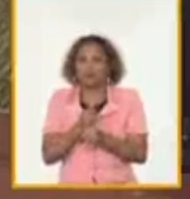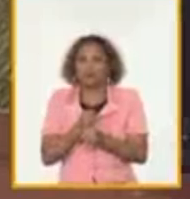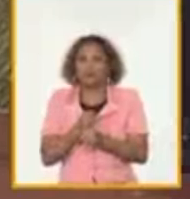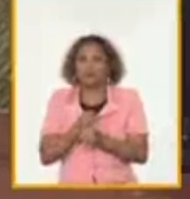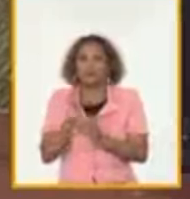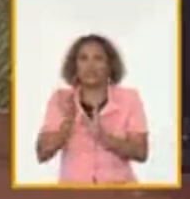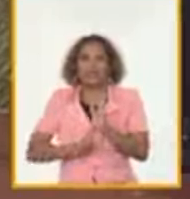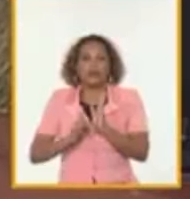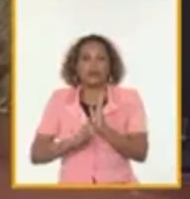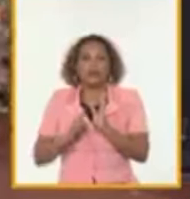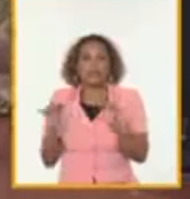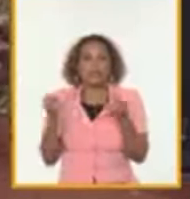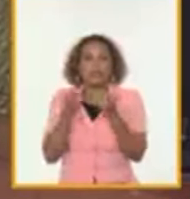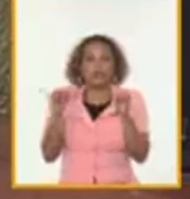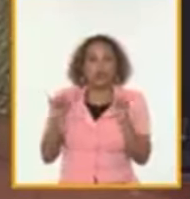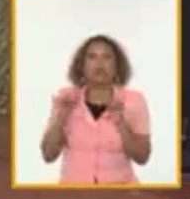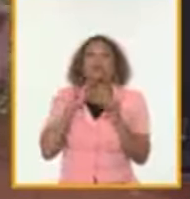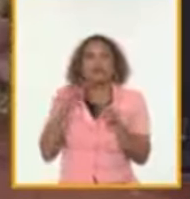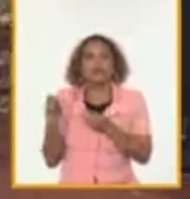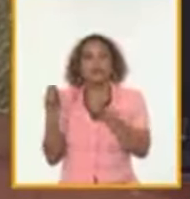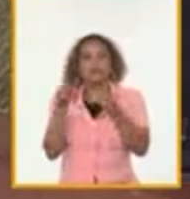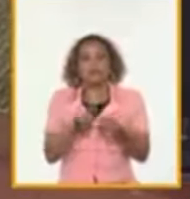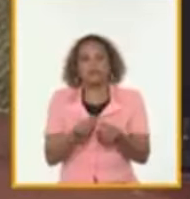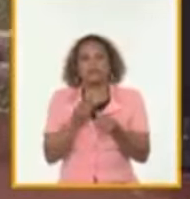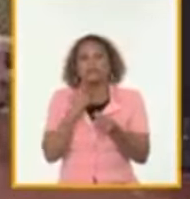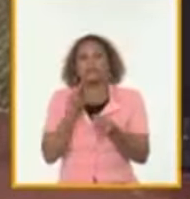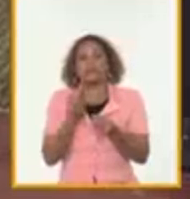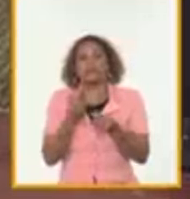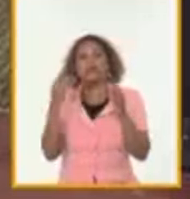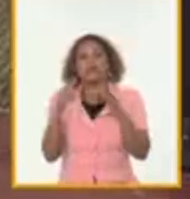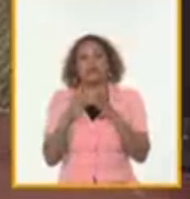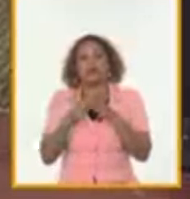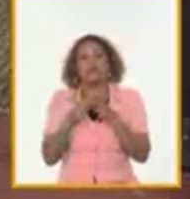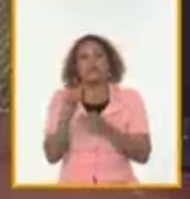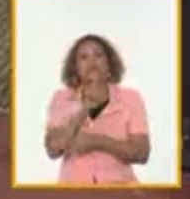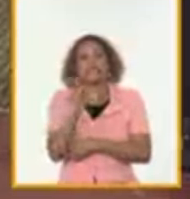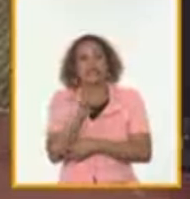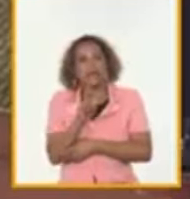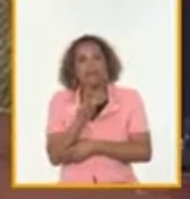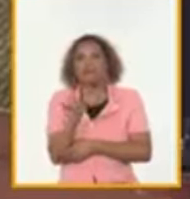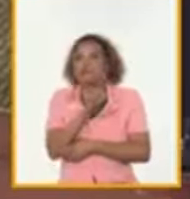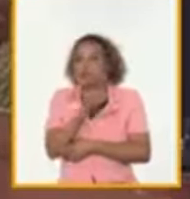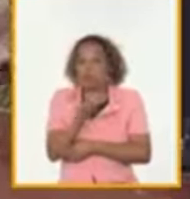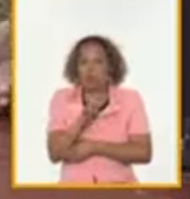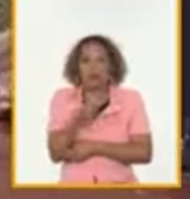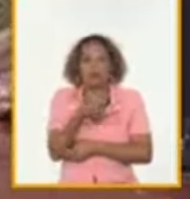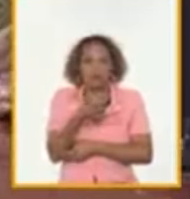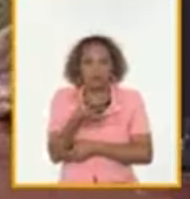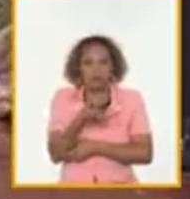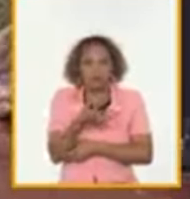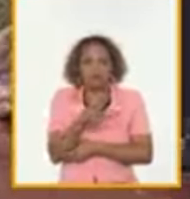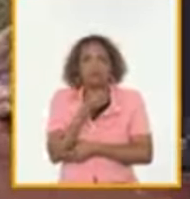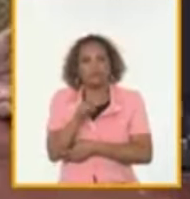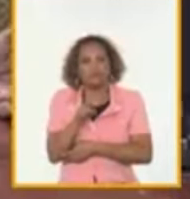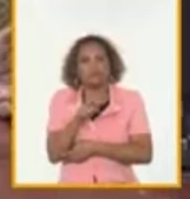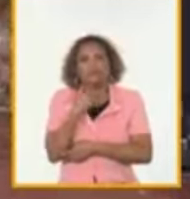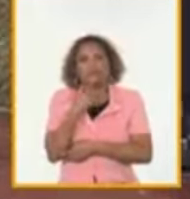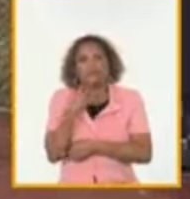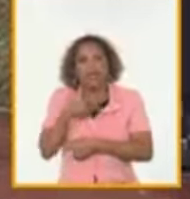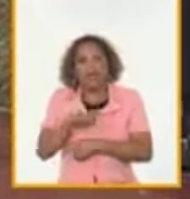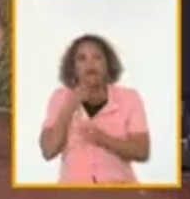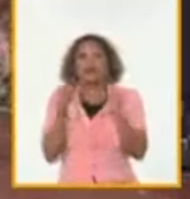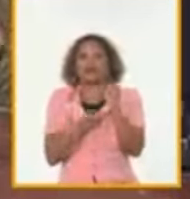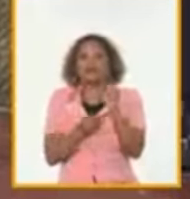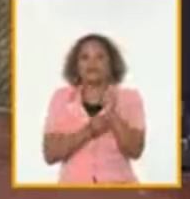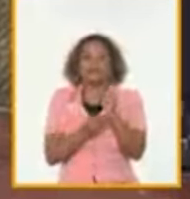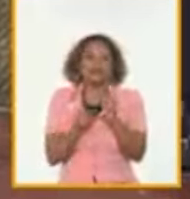este momento y así hemos estado trabajando en varios polos productivos en remedio también se ha estado intencionando remedio con la fortaleza ahora también que